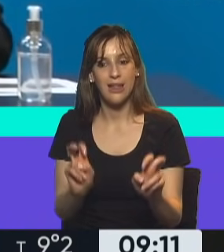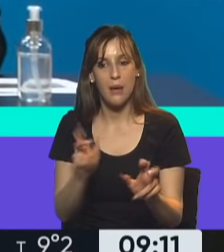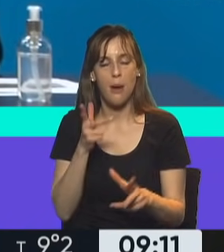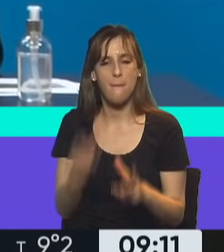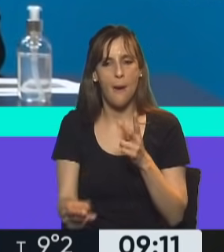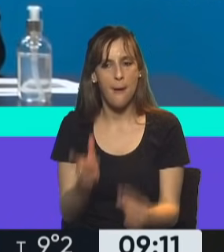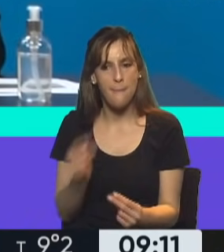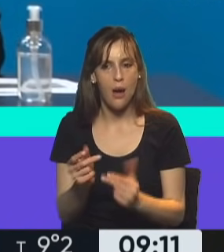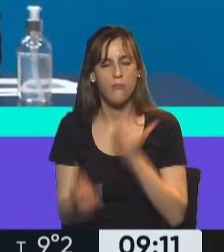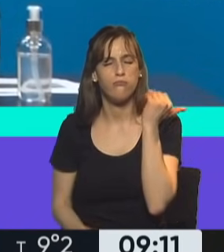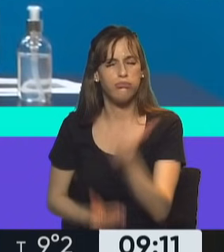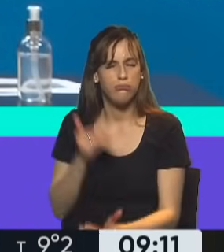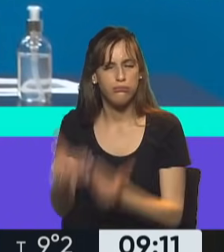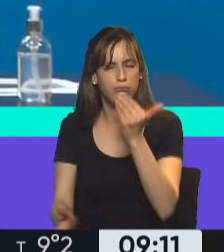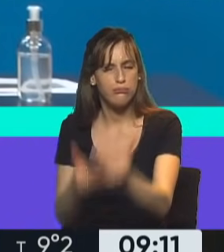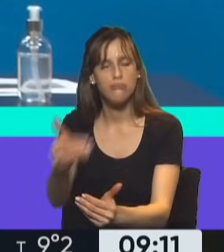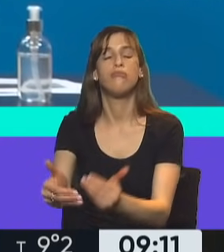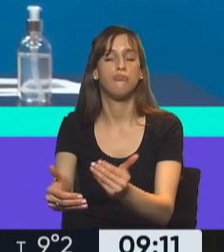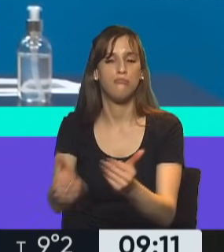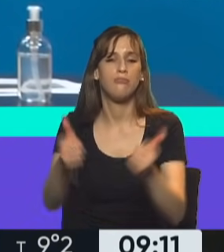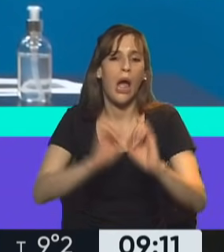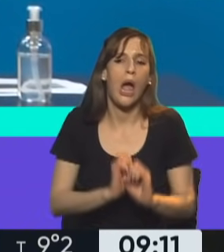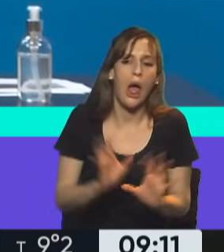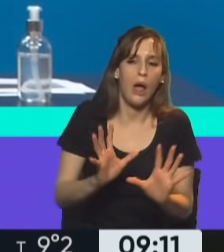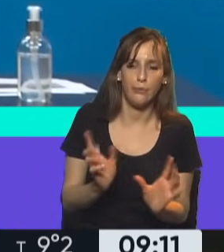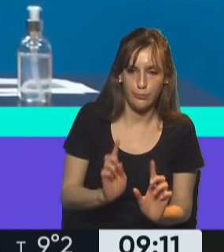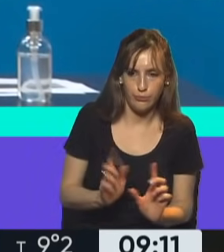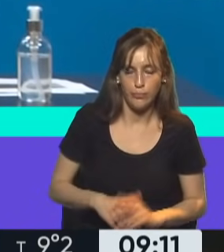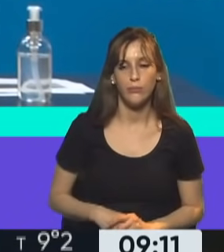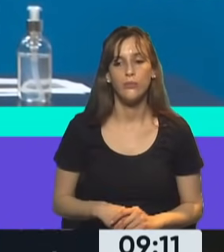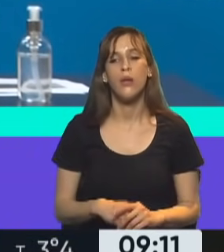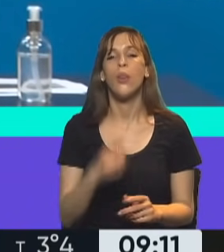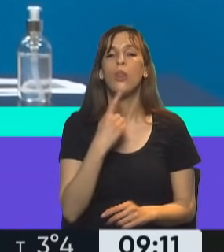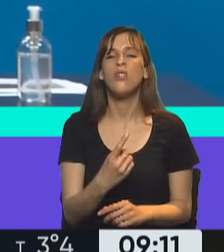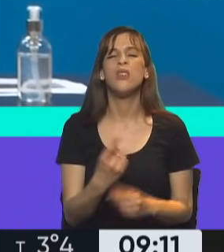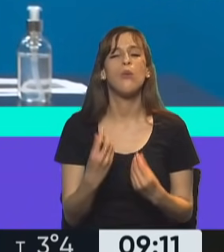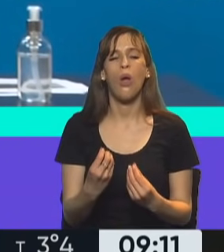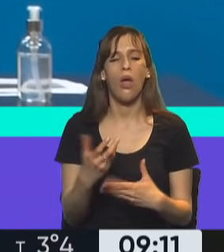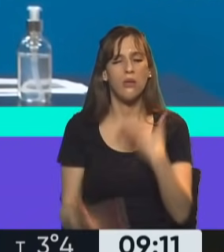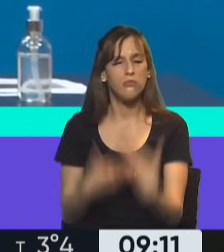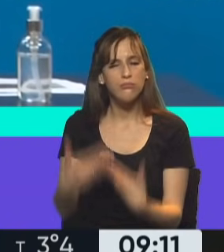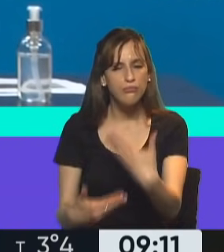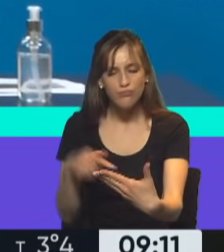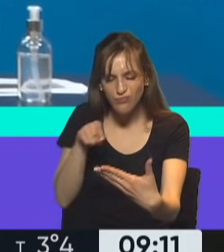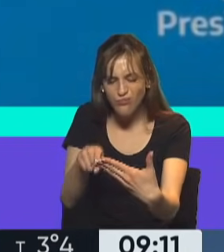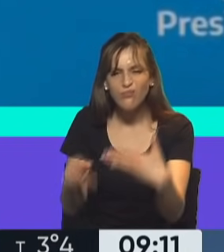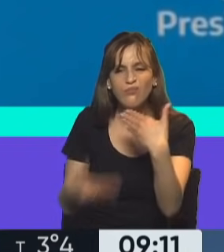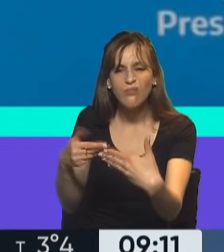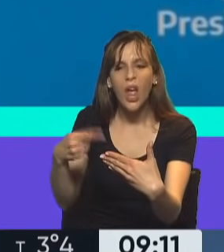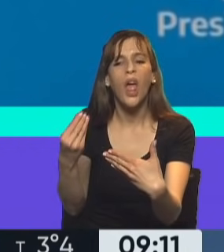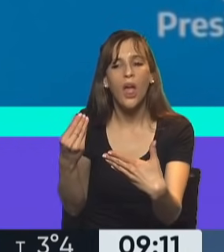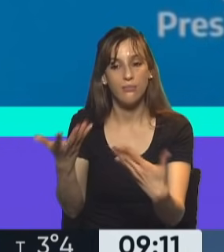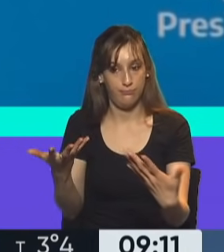fuertemente con la campaña de vacunación. Y cuando decimos avanzado fuertemente, son coberturas de vacunación muy buenas.